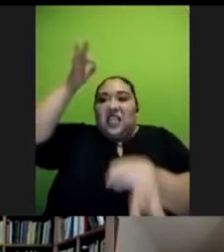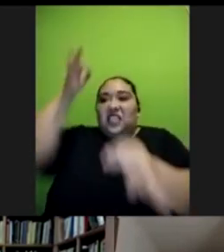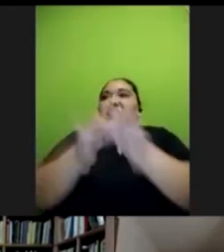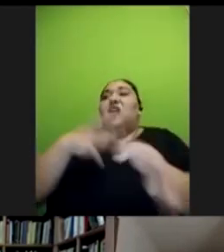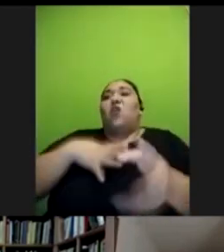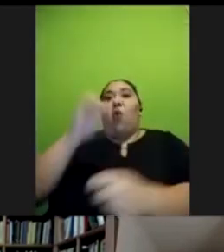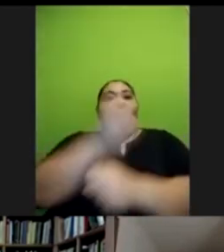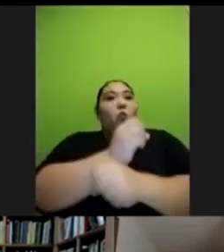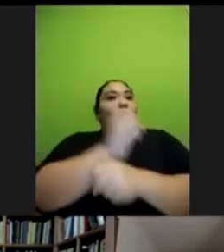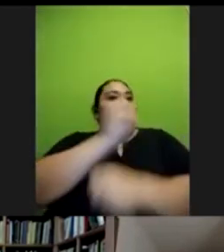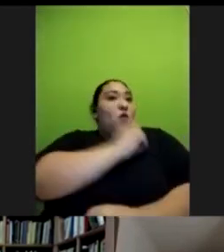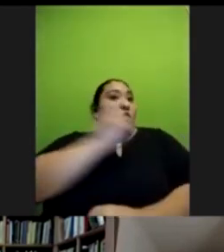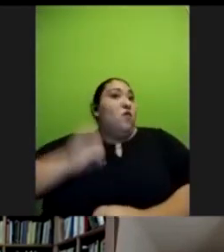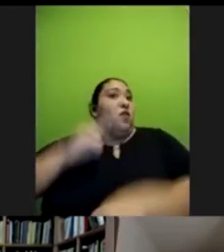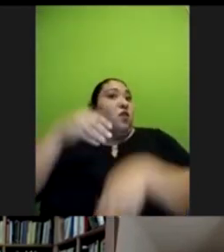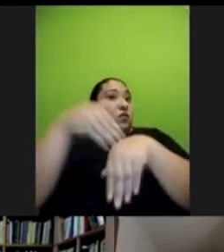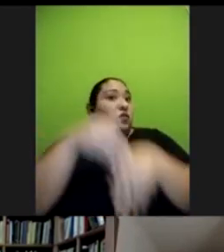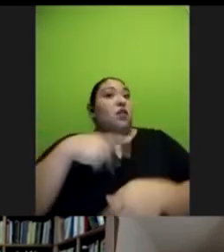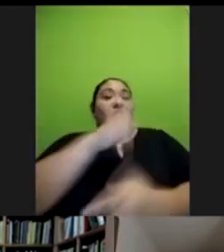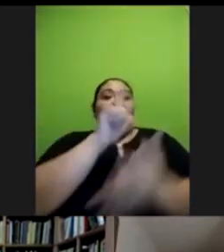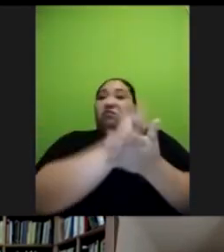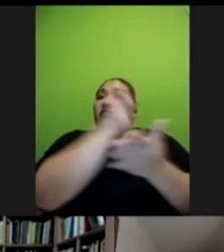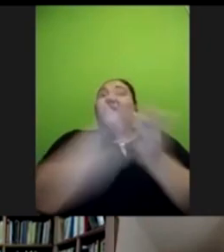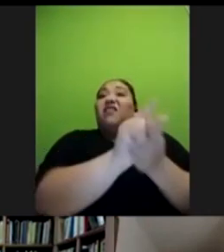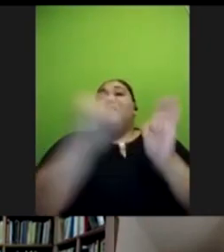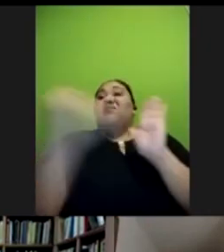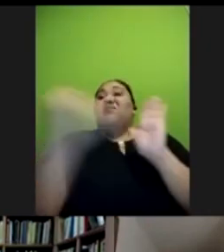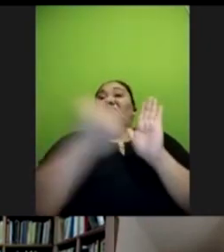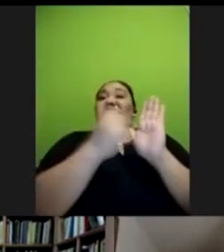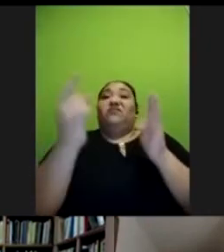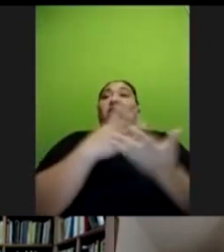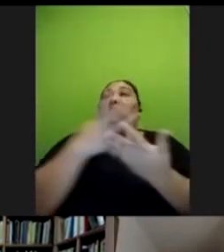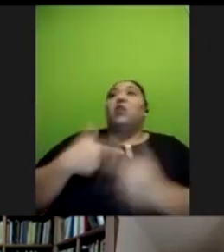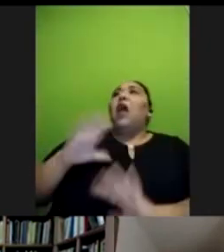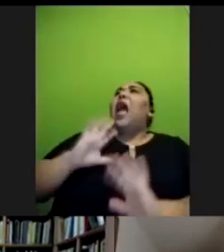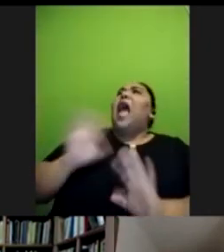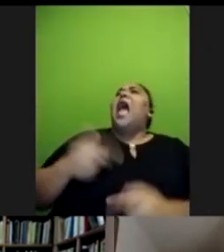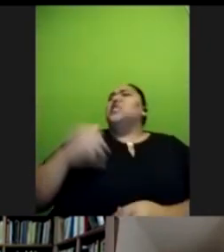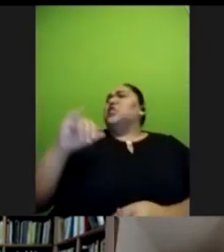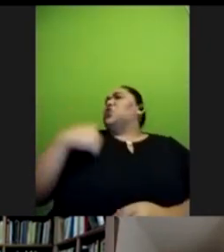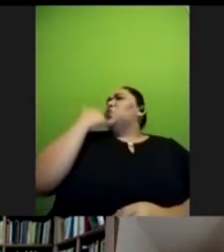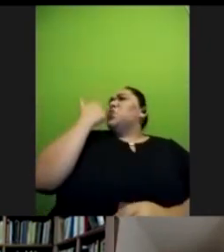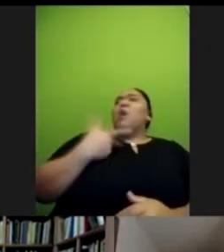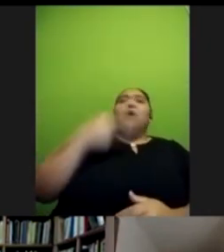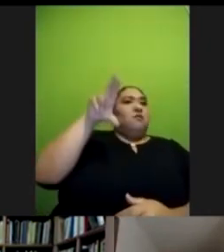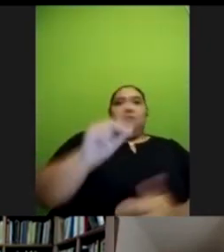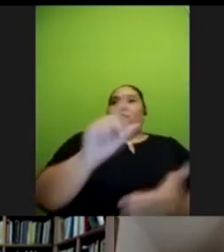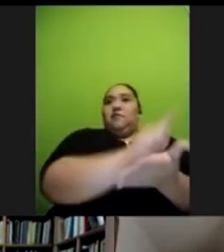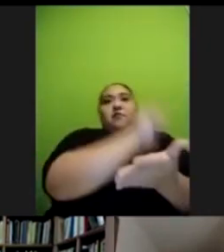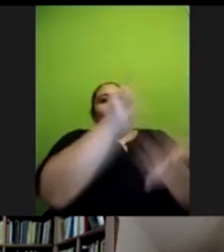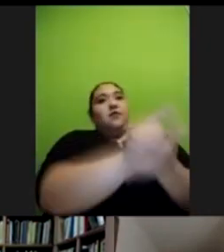como una obligación legal que tiene toda autoridad. En este sentido,